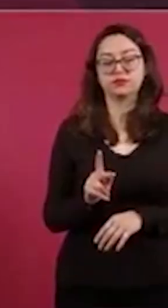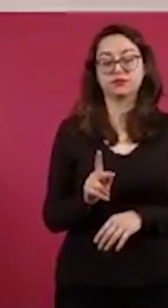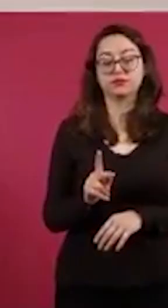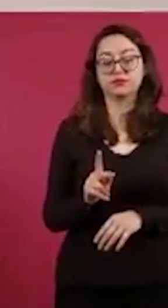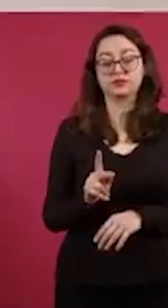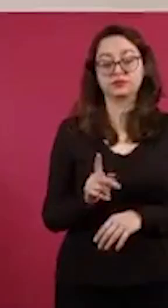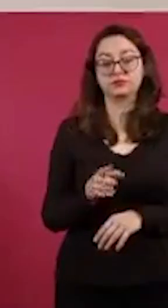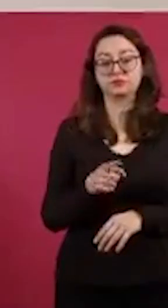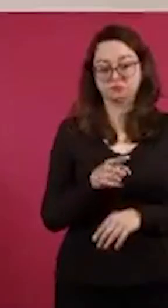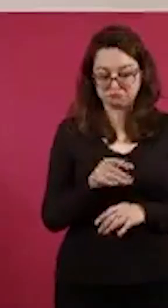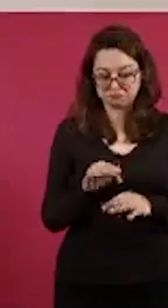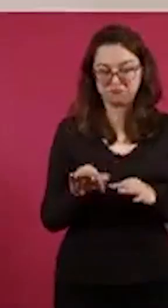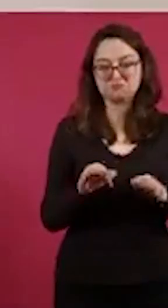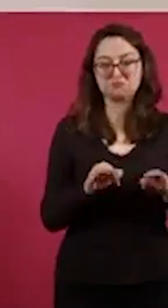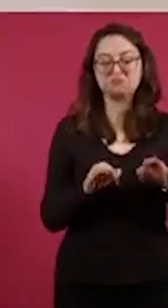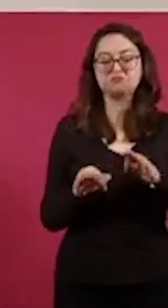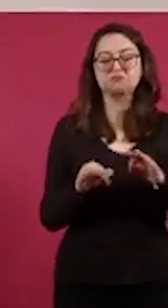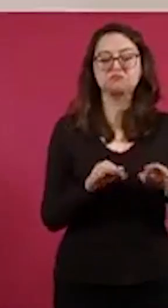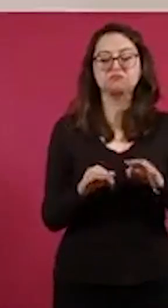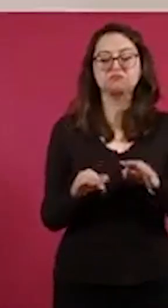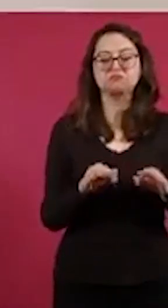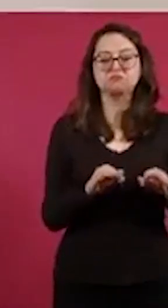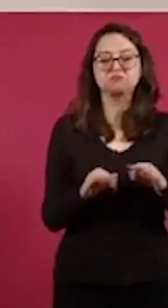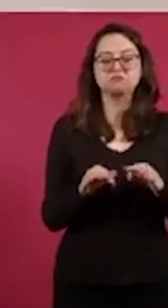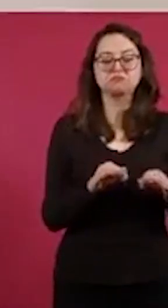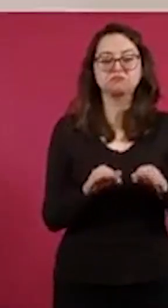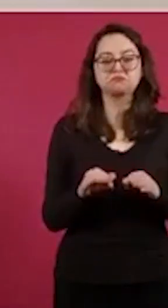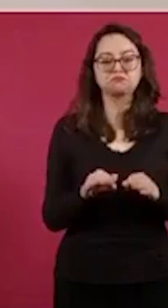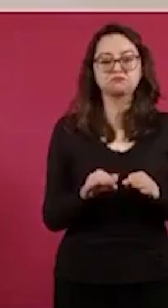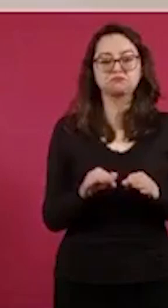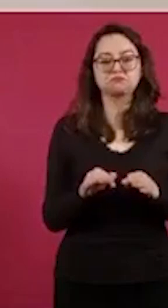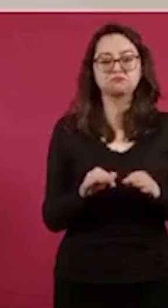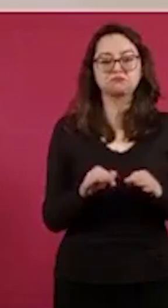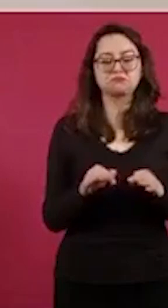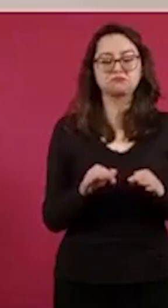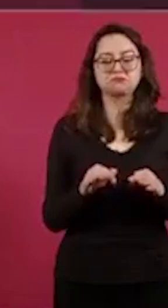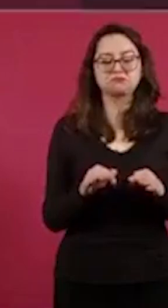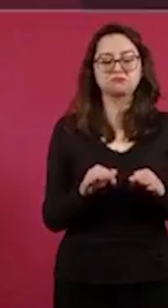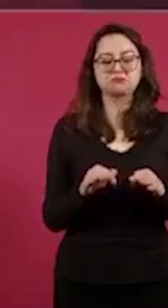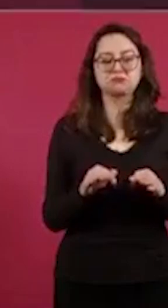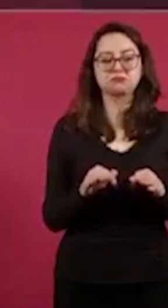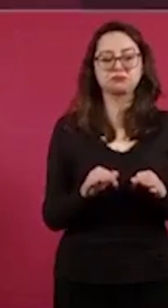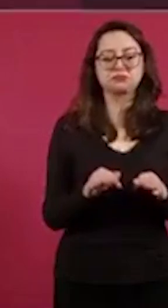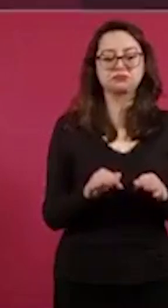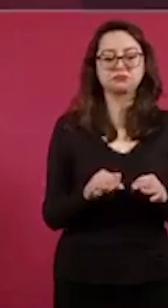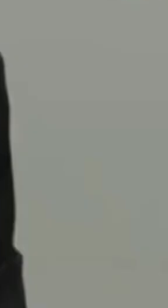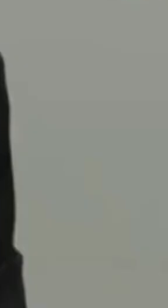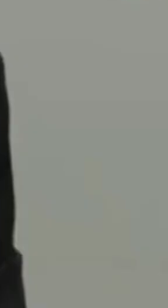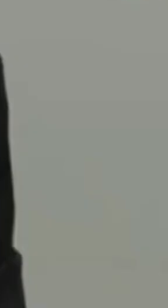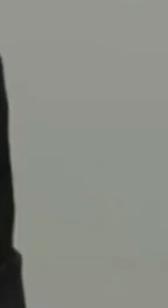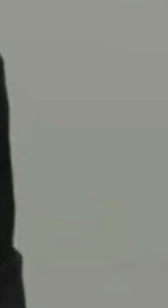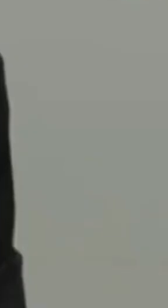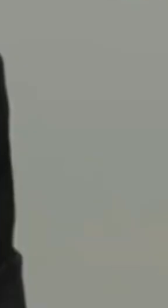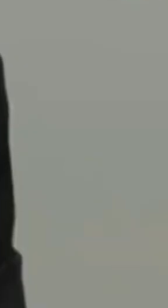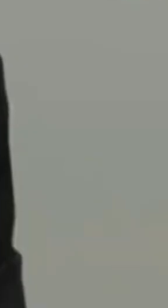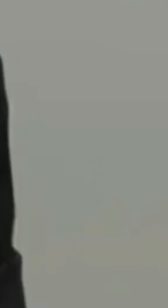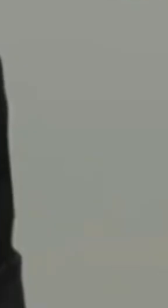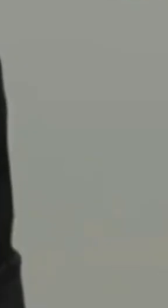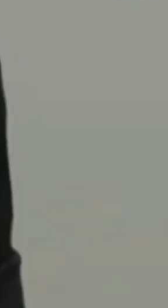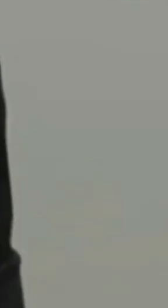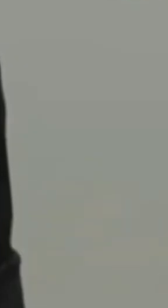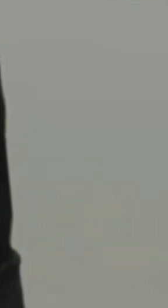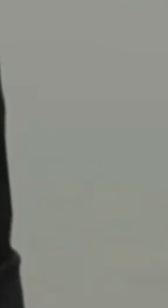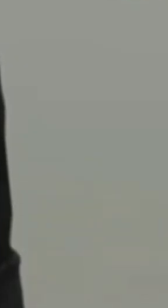El jefe del Ejecutivo Federal dijo que los buenos resultados que han tenido la mayoría de empresarios en su sexenio demuestra que funciona el